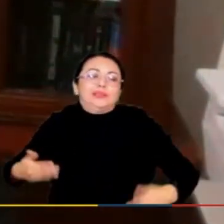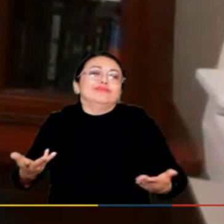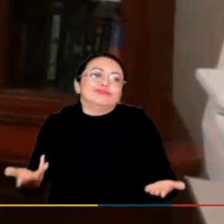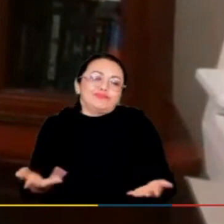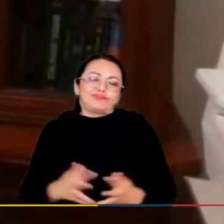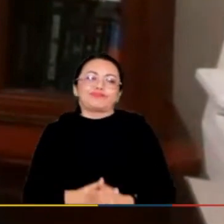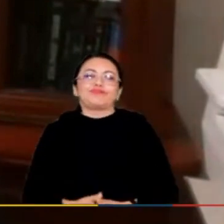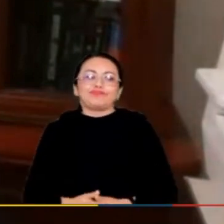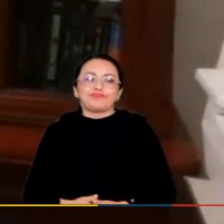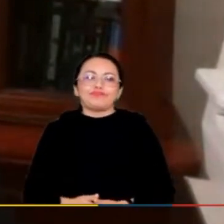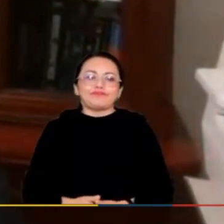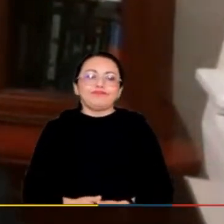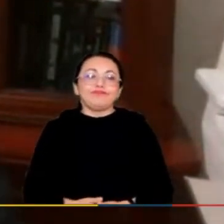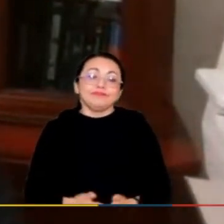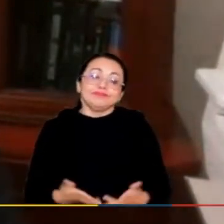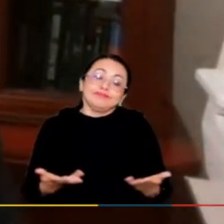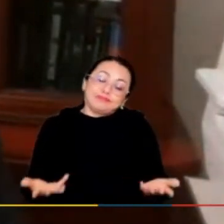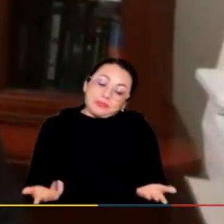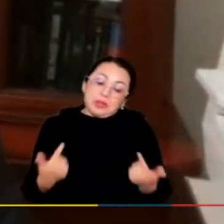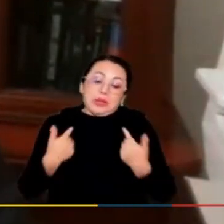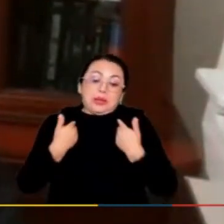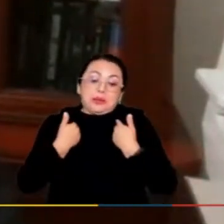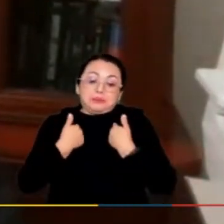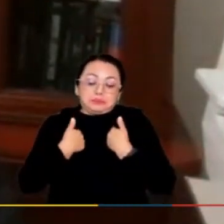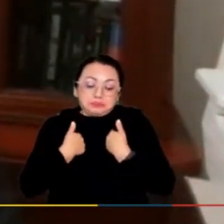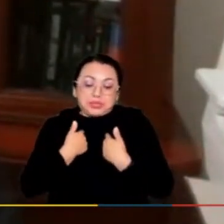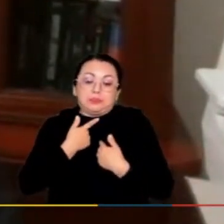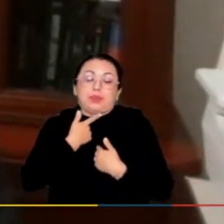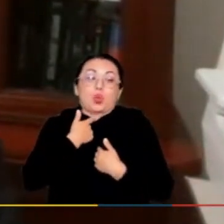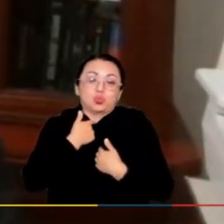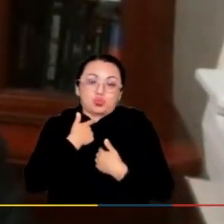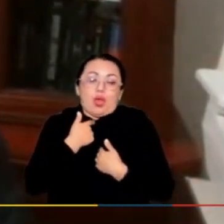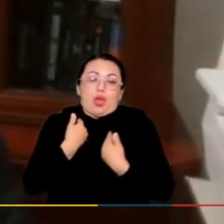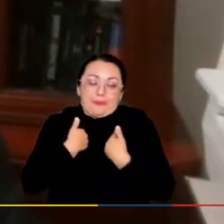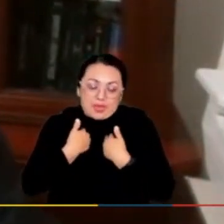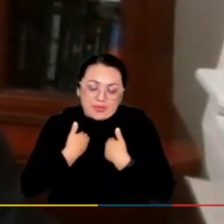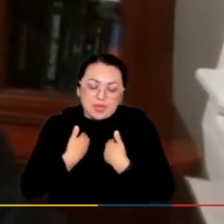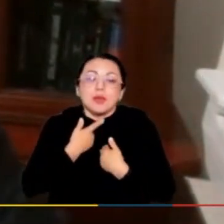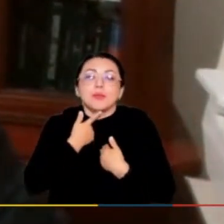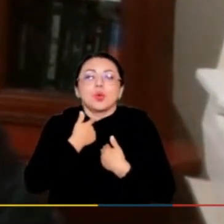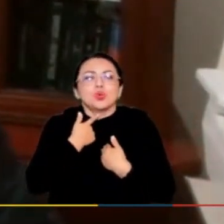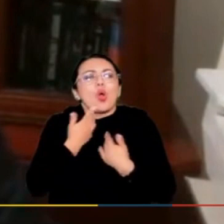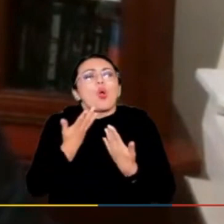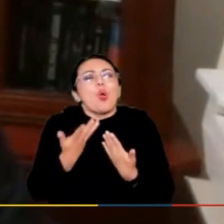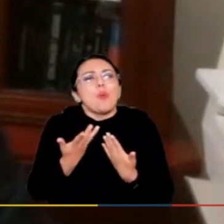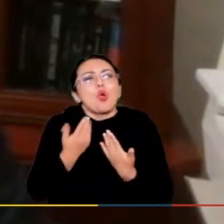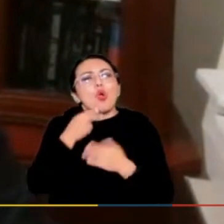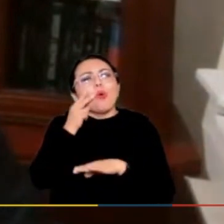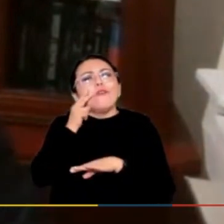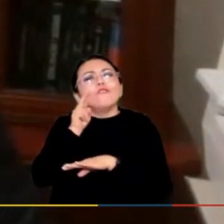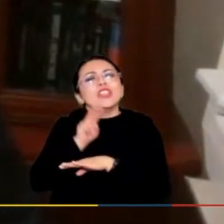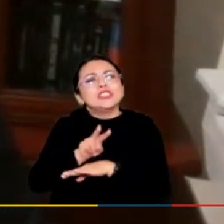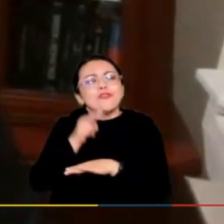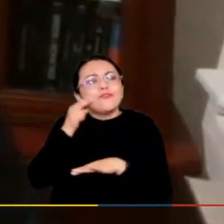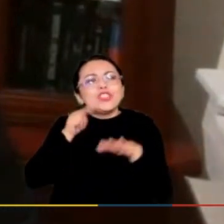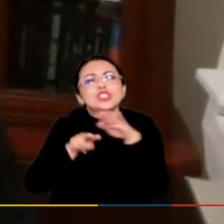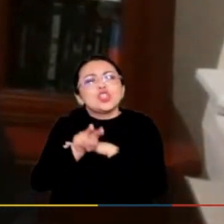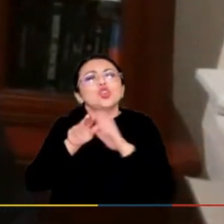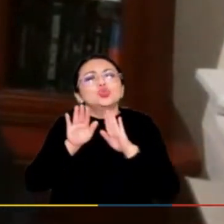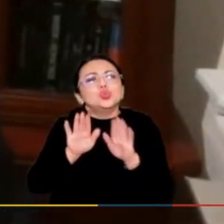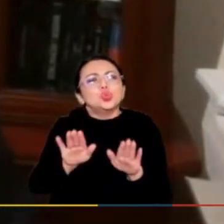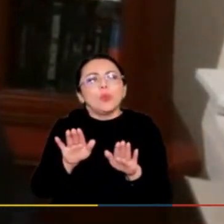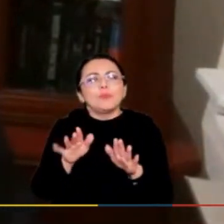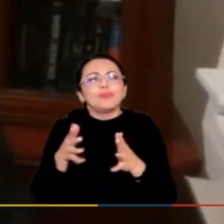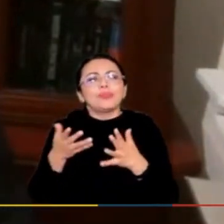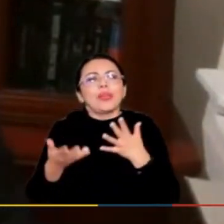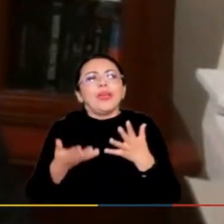Entonces, creo que nos gustaría, a mí particularmente me gustaría mucho conocer la visión de parte